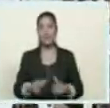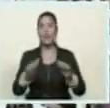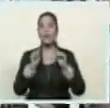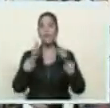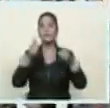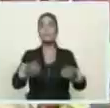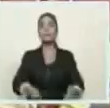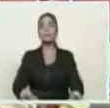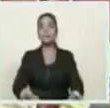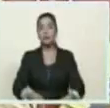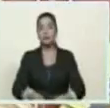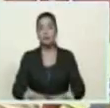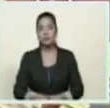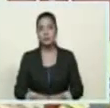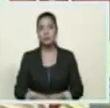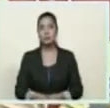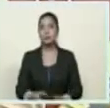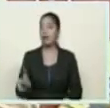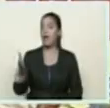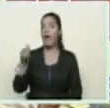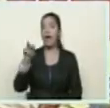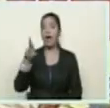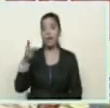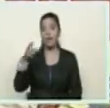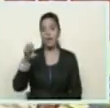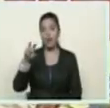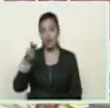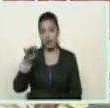pezón argel